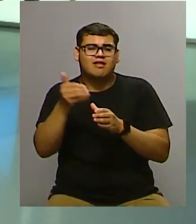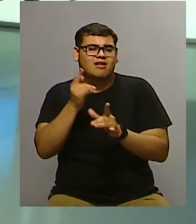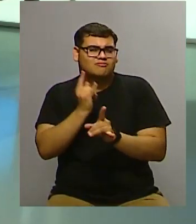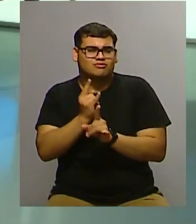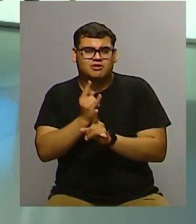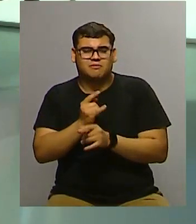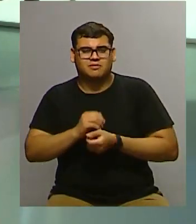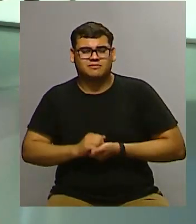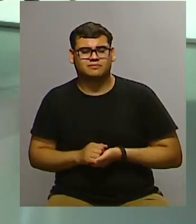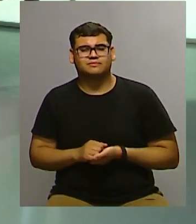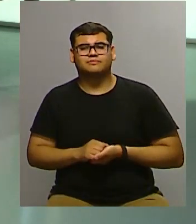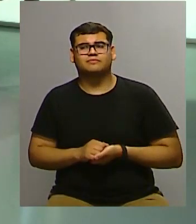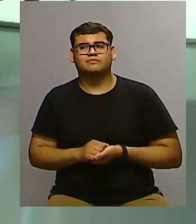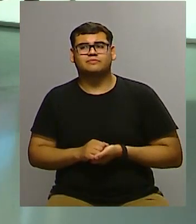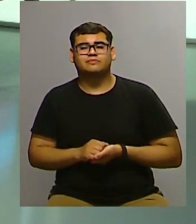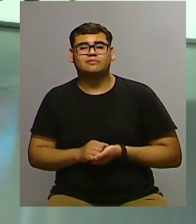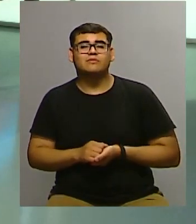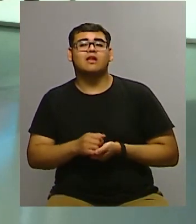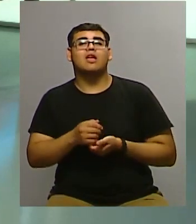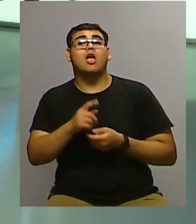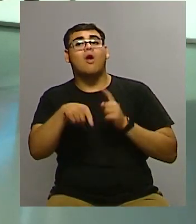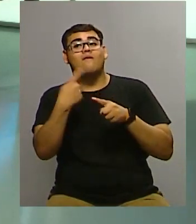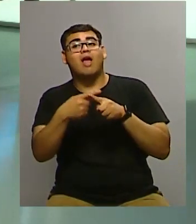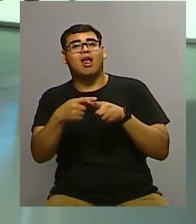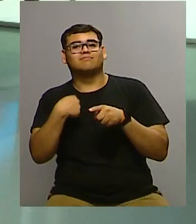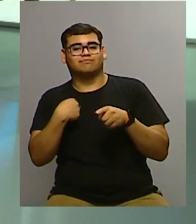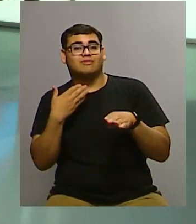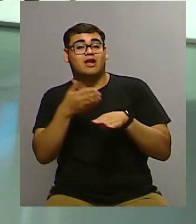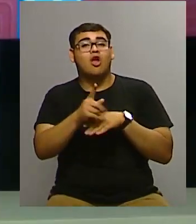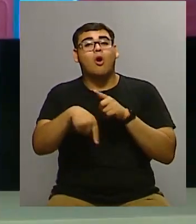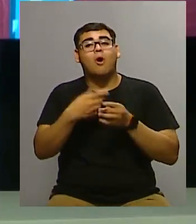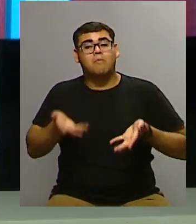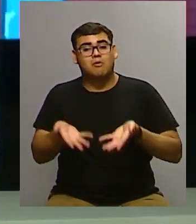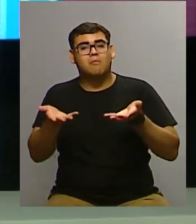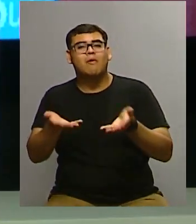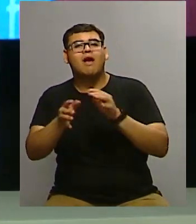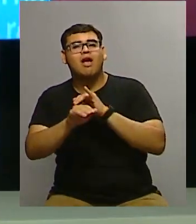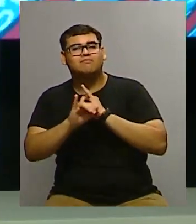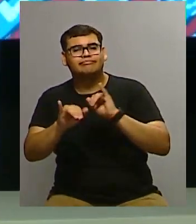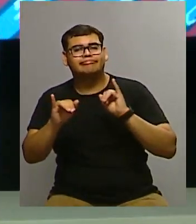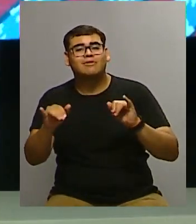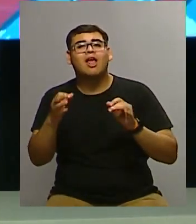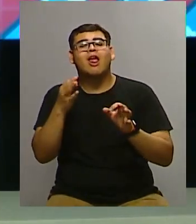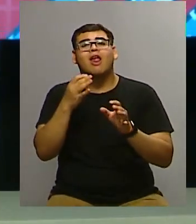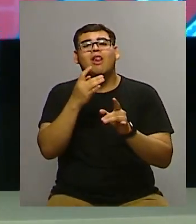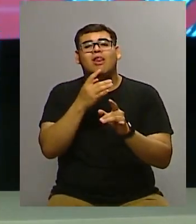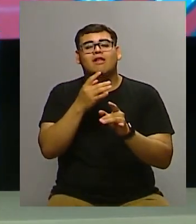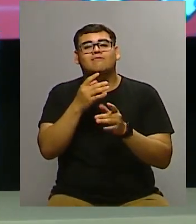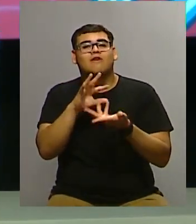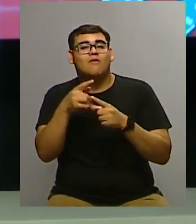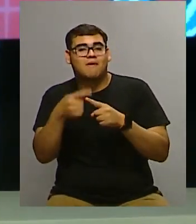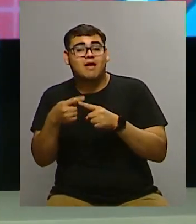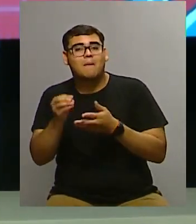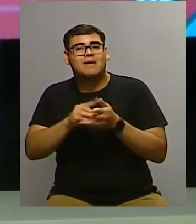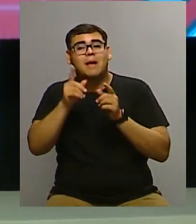Participan, los promueven, pero también nos hemos empezado a acercar más a los jóvenes con el vino.